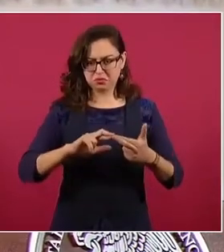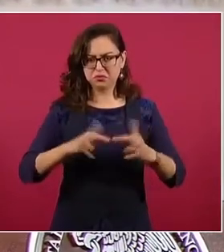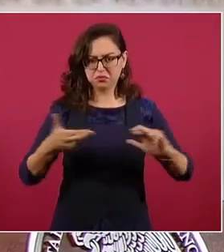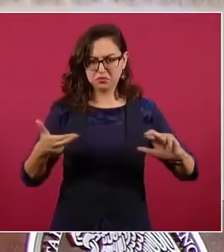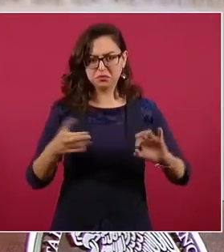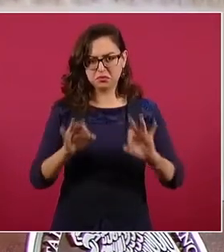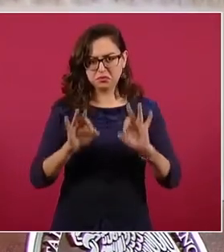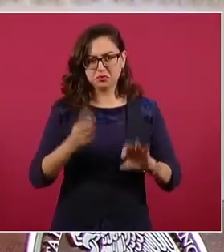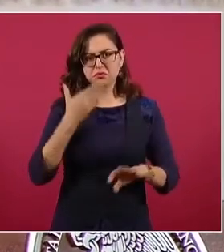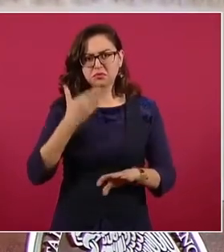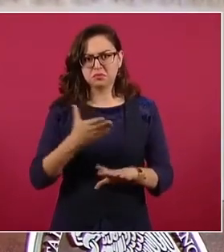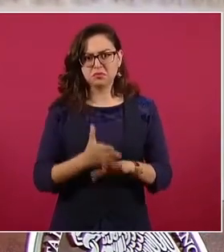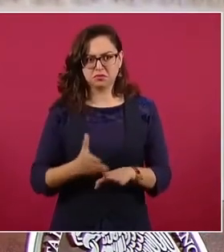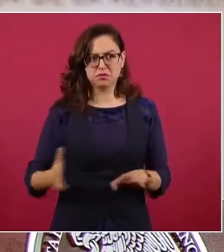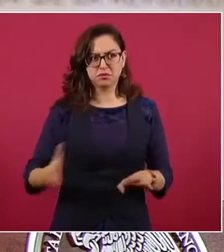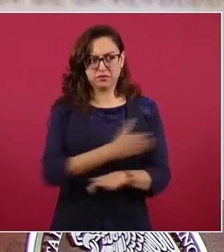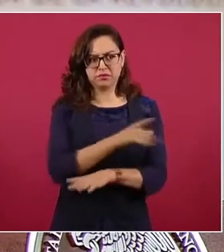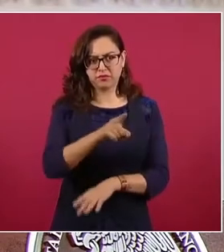presidente,